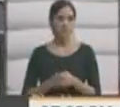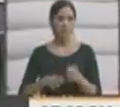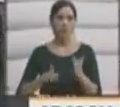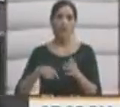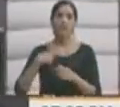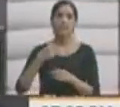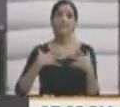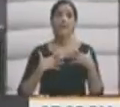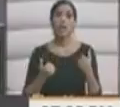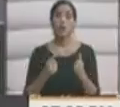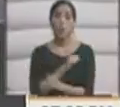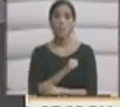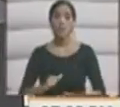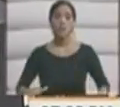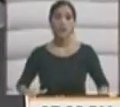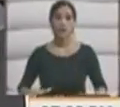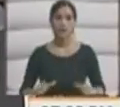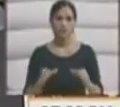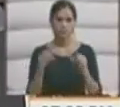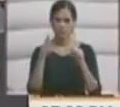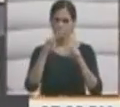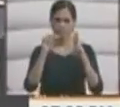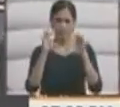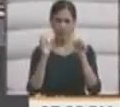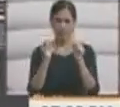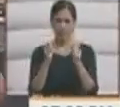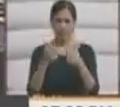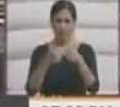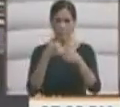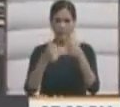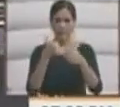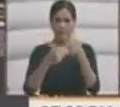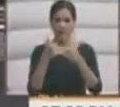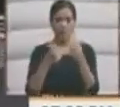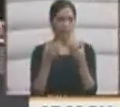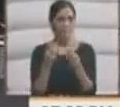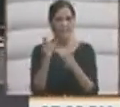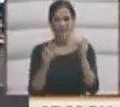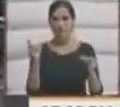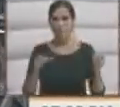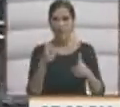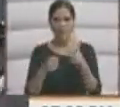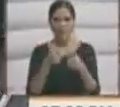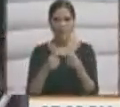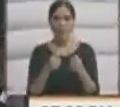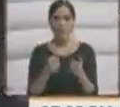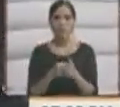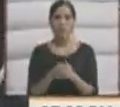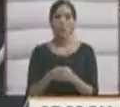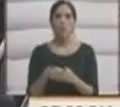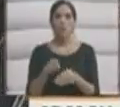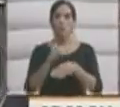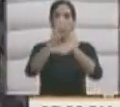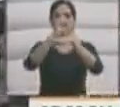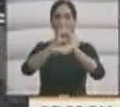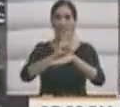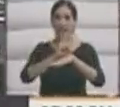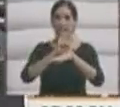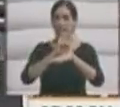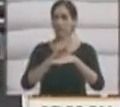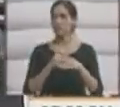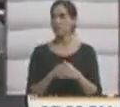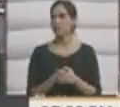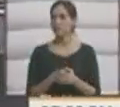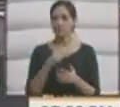hay quincenas, no se entiende muy bien este mensaje. Nos están escribiendo muchas personas sobre Traki. Algo está pasando con Traki, les prometo